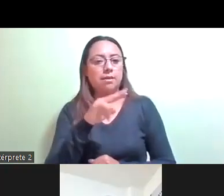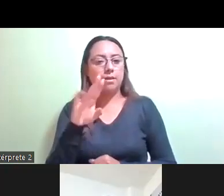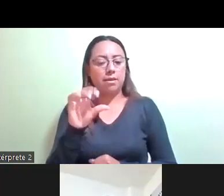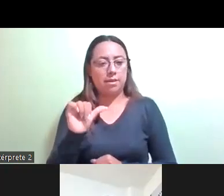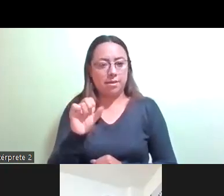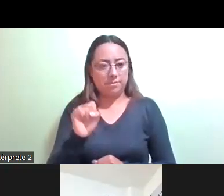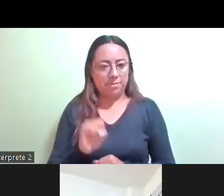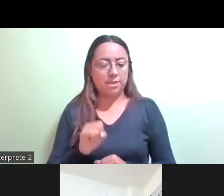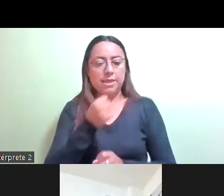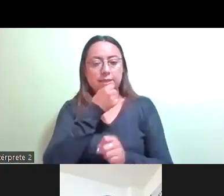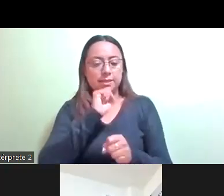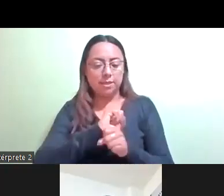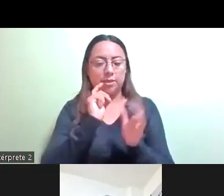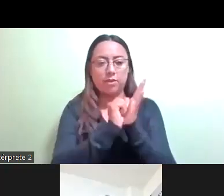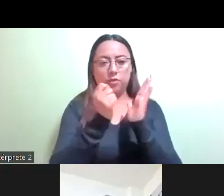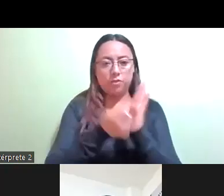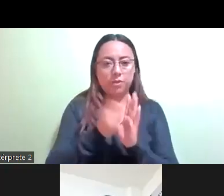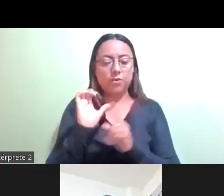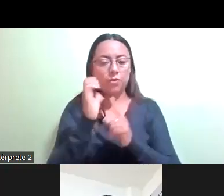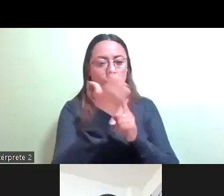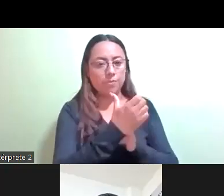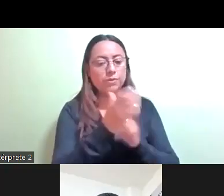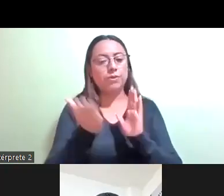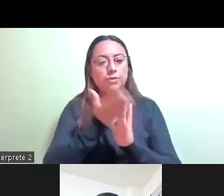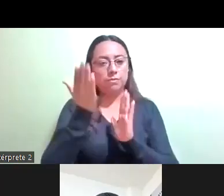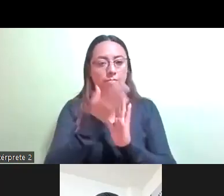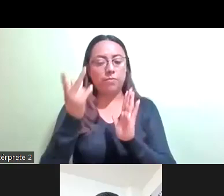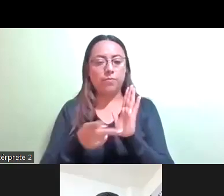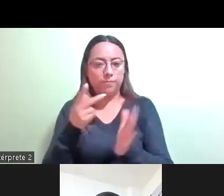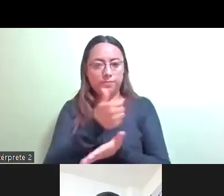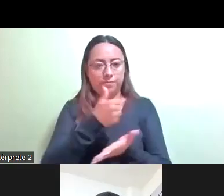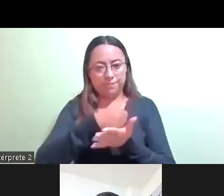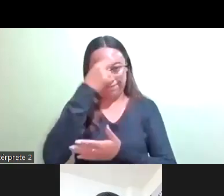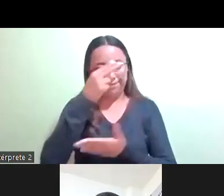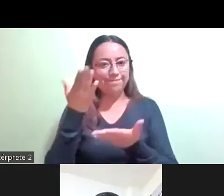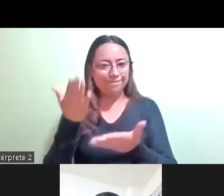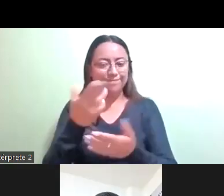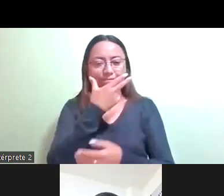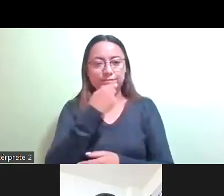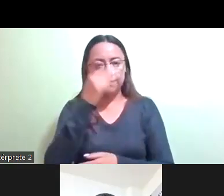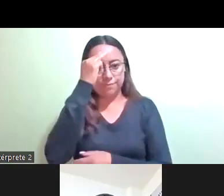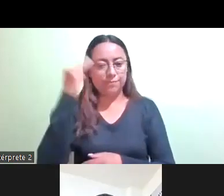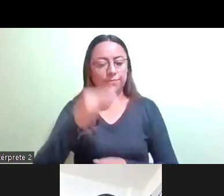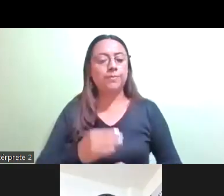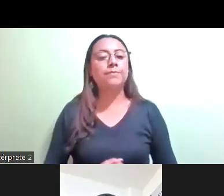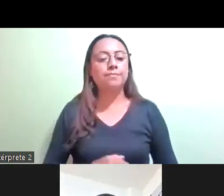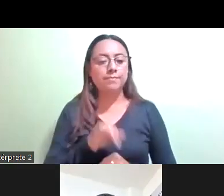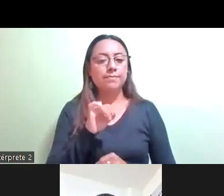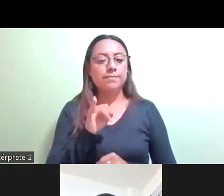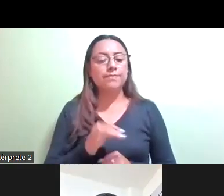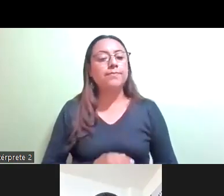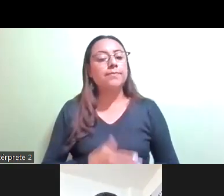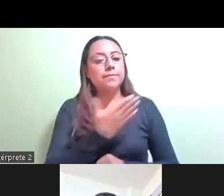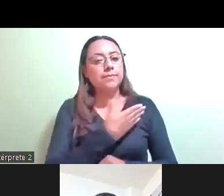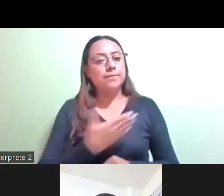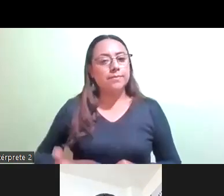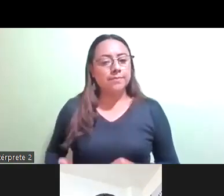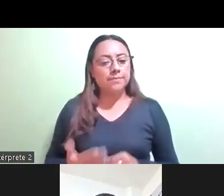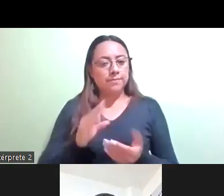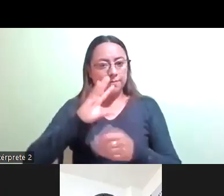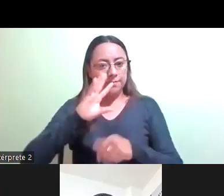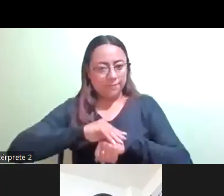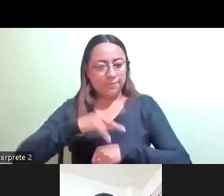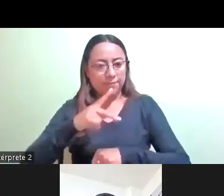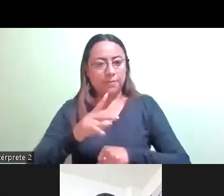de México. Adelante, maestro. Sí, con la venia de la presidencia. Señalar lo mismo del